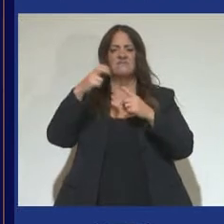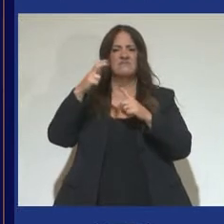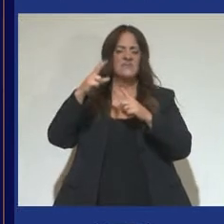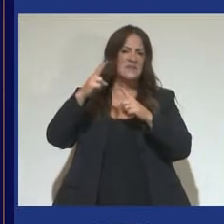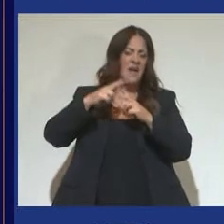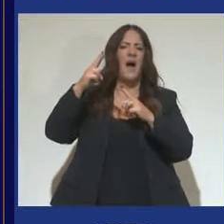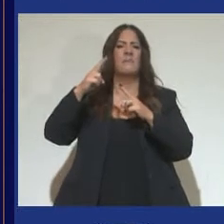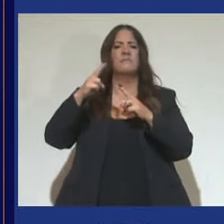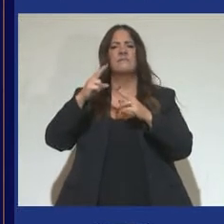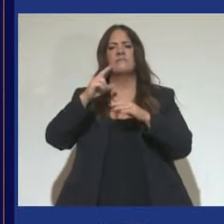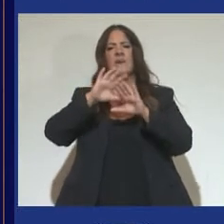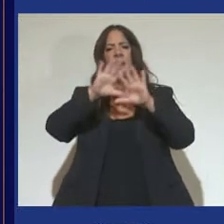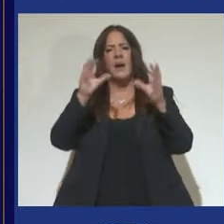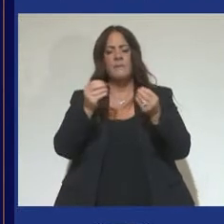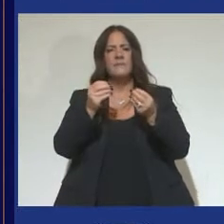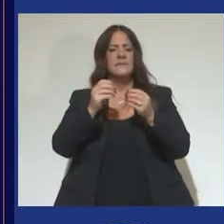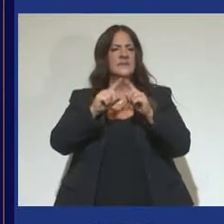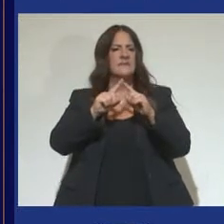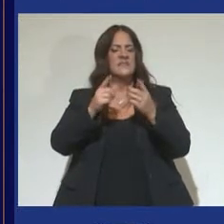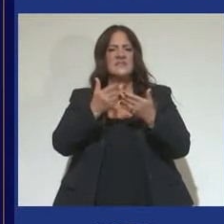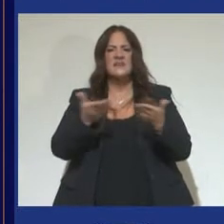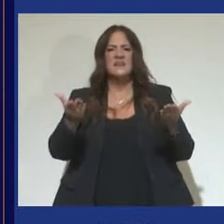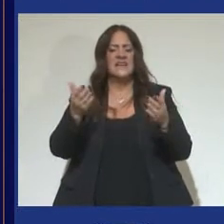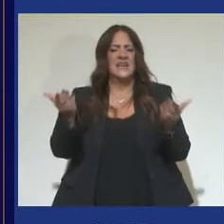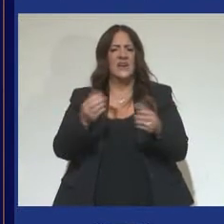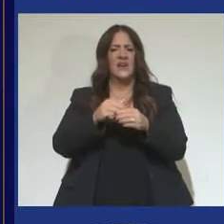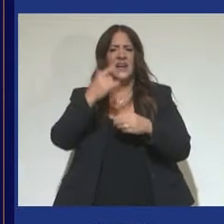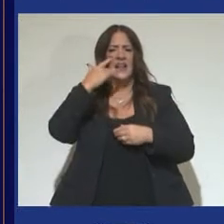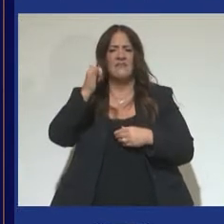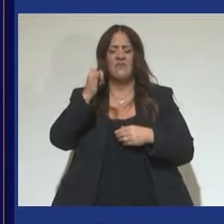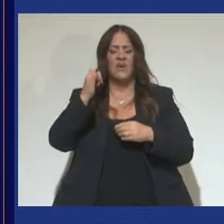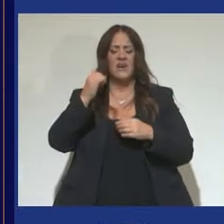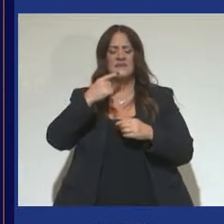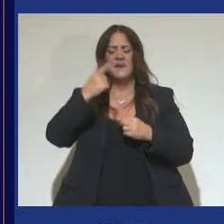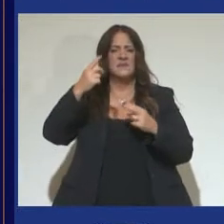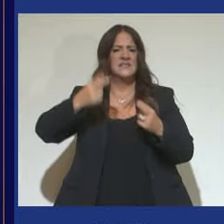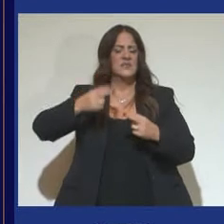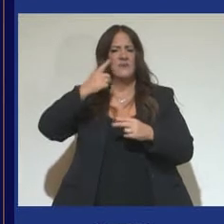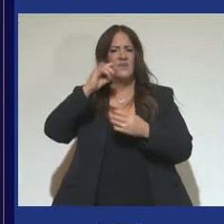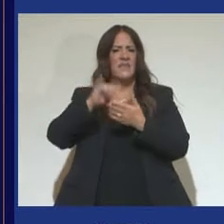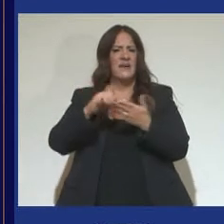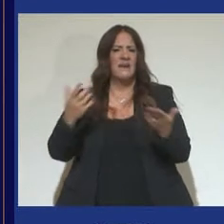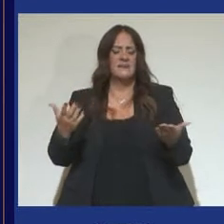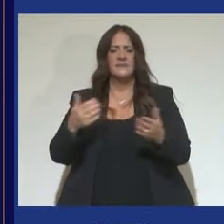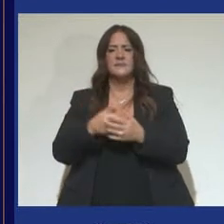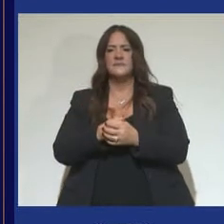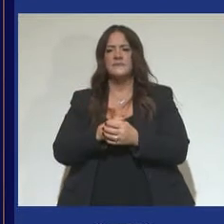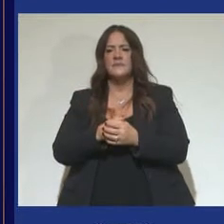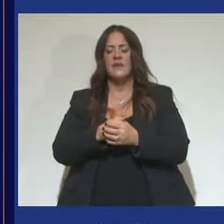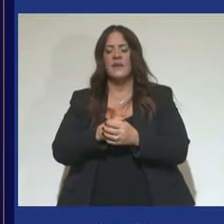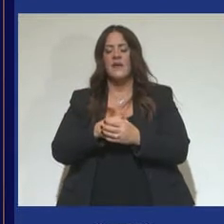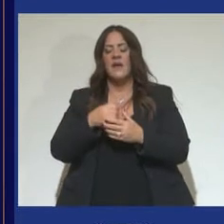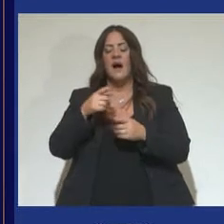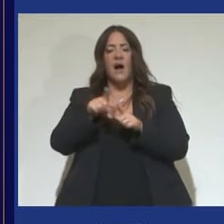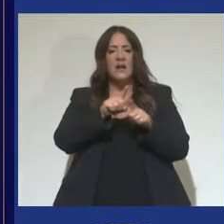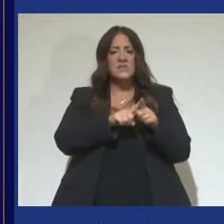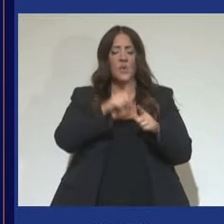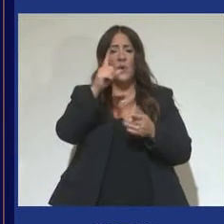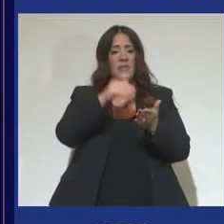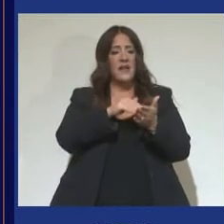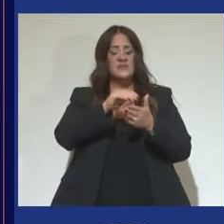compañías que están basadas aquí compañías de clase mundial son estrategias de hacer inversiones en ese espacio también